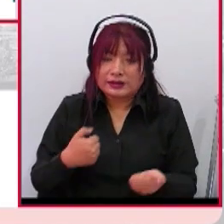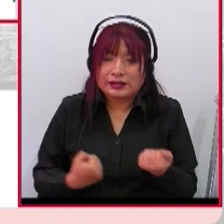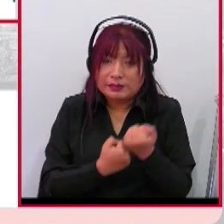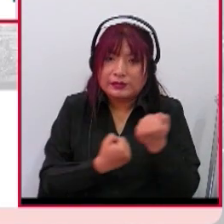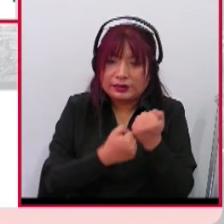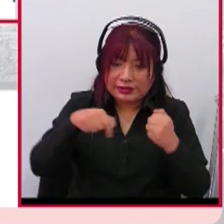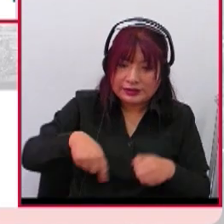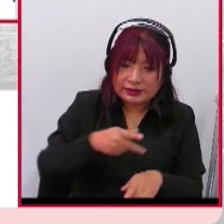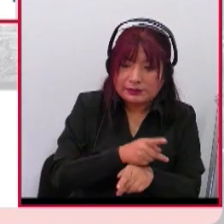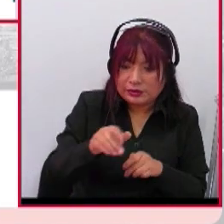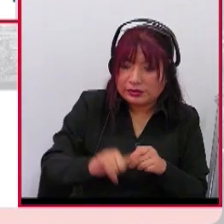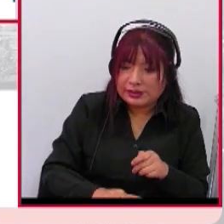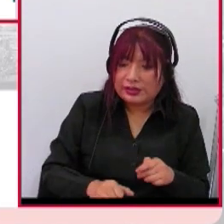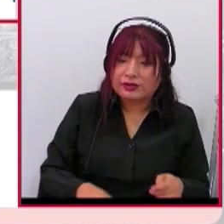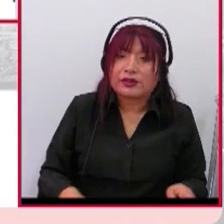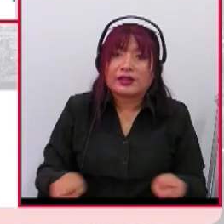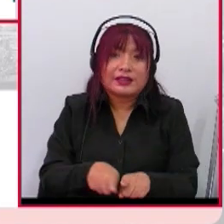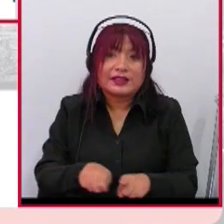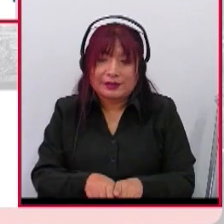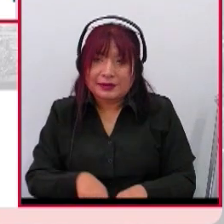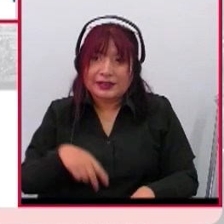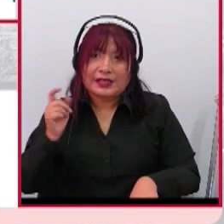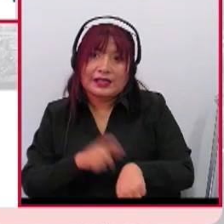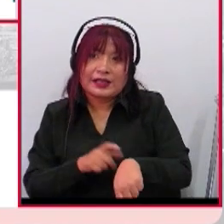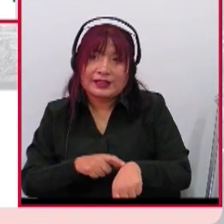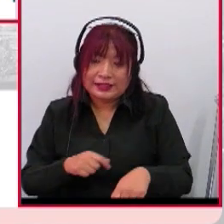recuperaciones, se redujo un 29%.